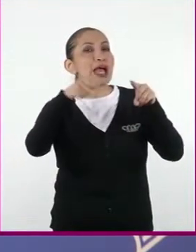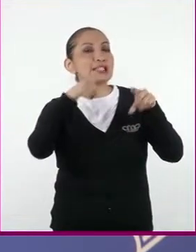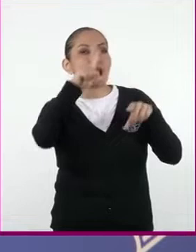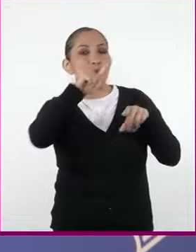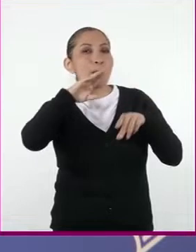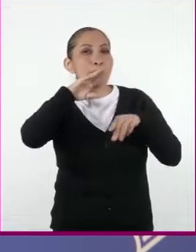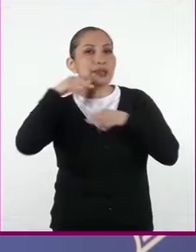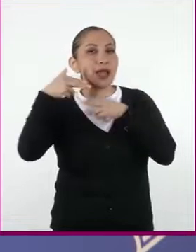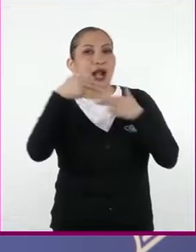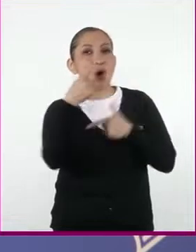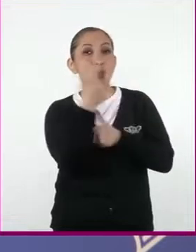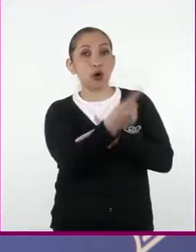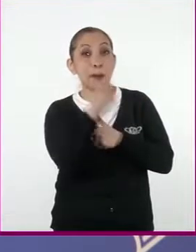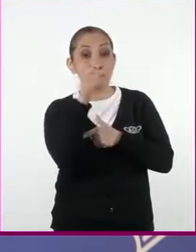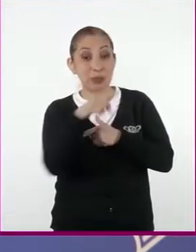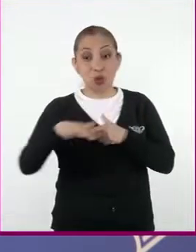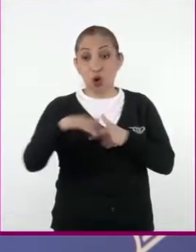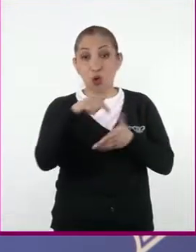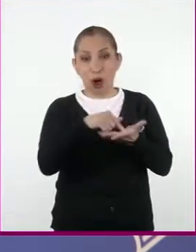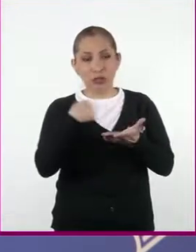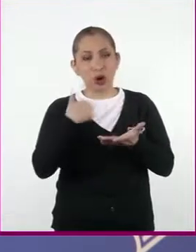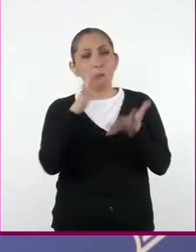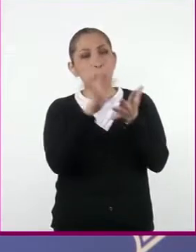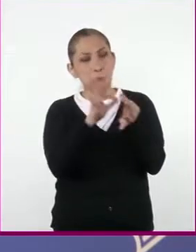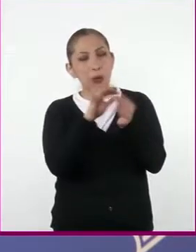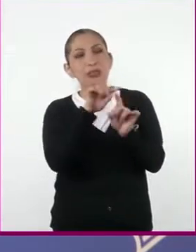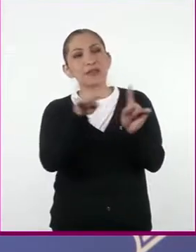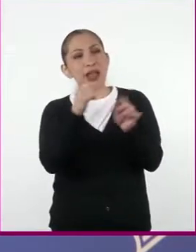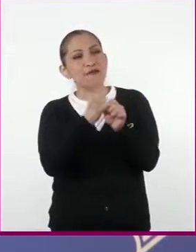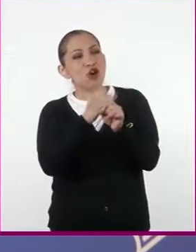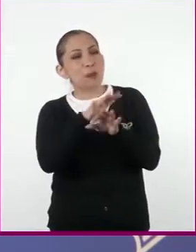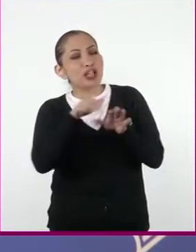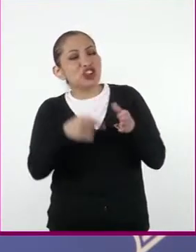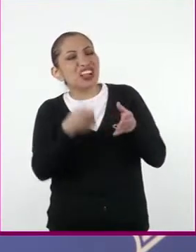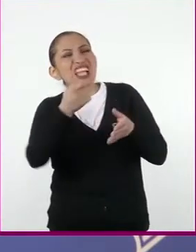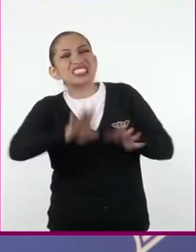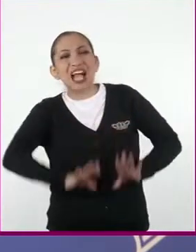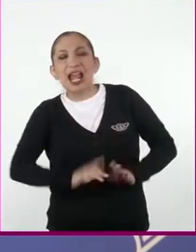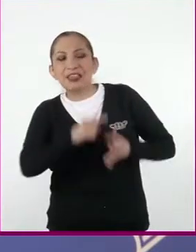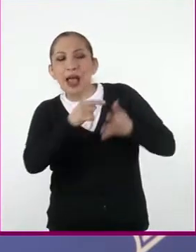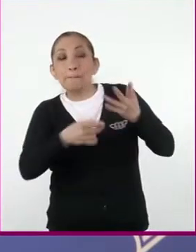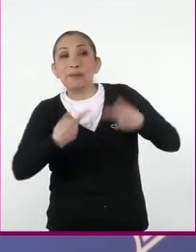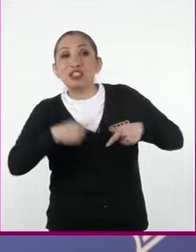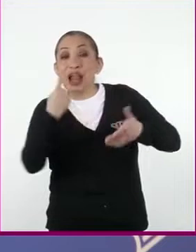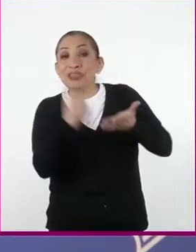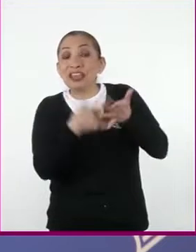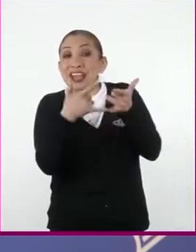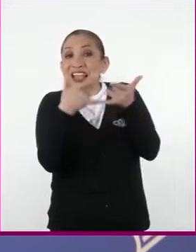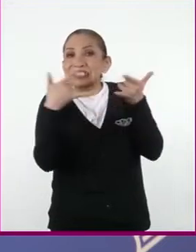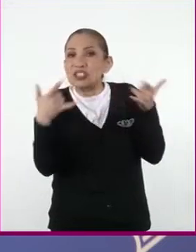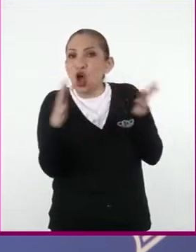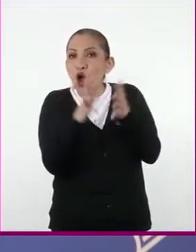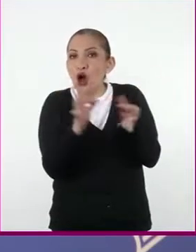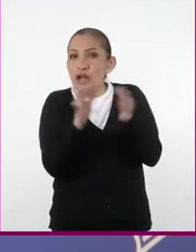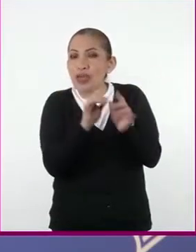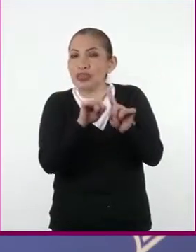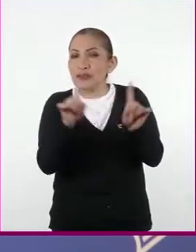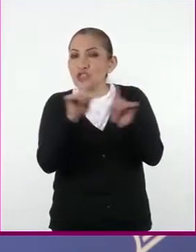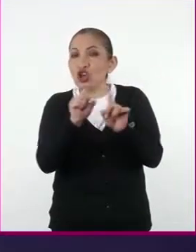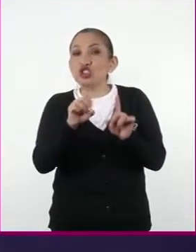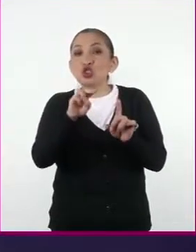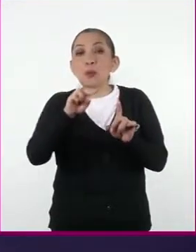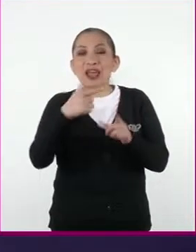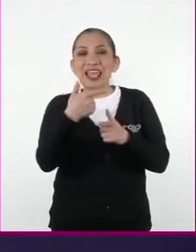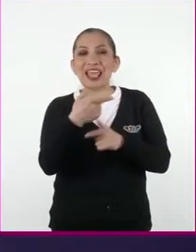Lengua Materna 1 y a través de este espacio iré compartiendo diversos datos sobre las características de los personajes de narración de distintos